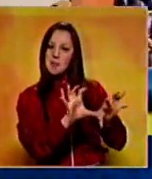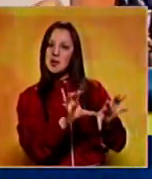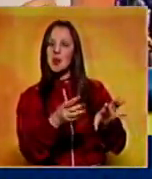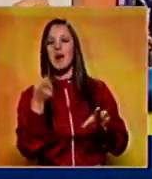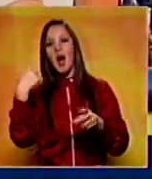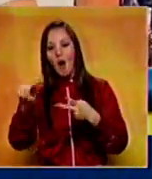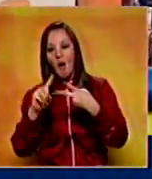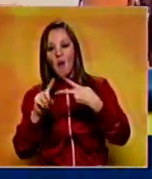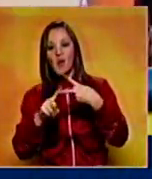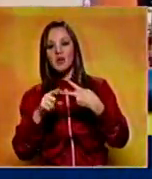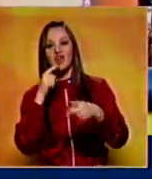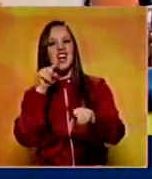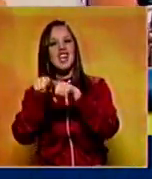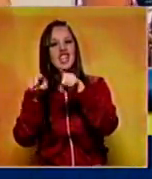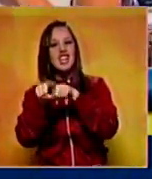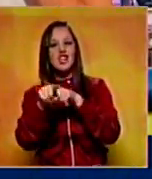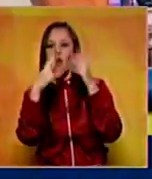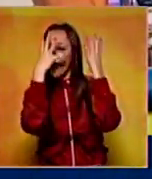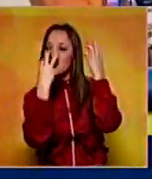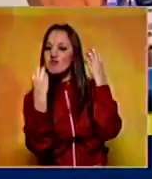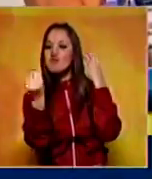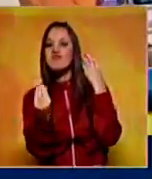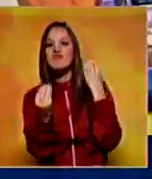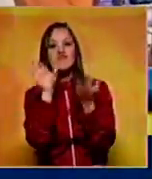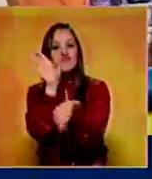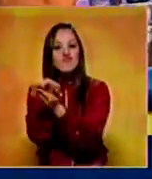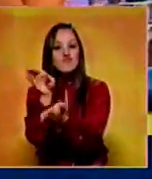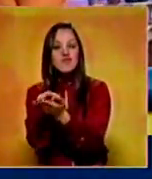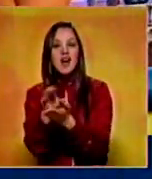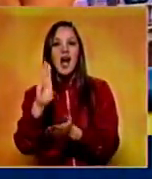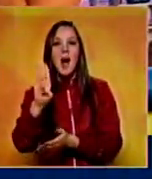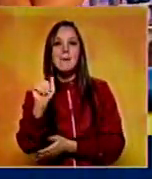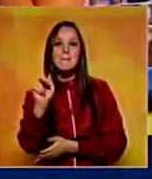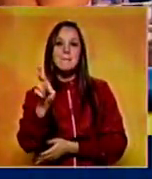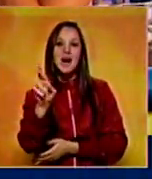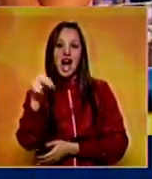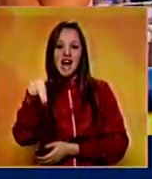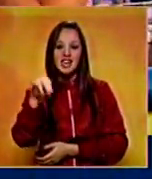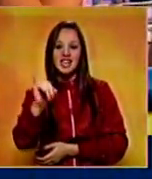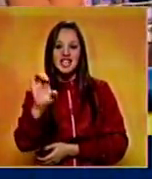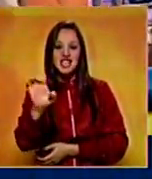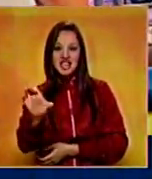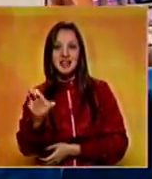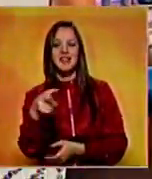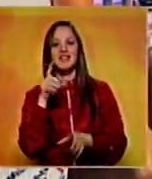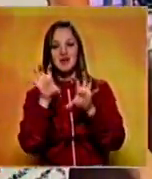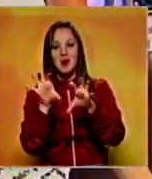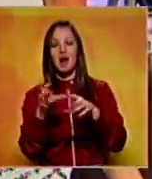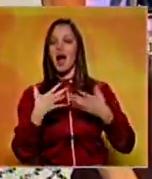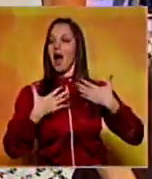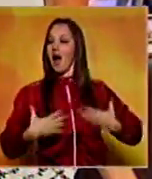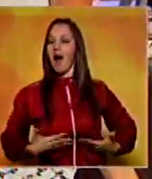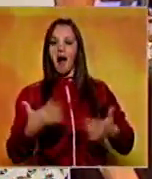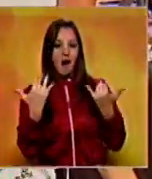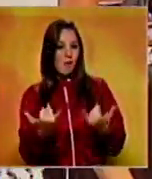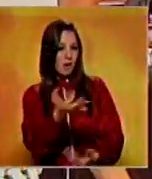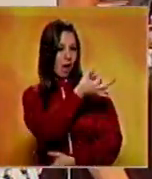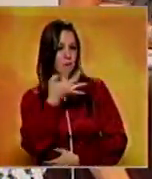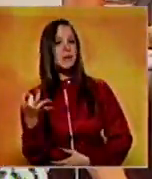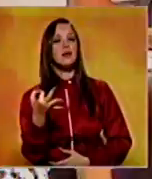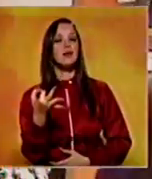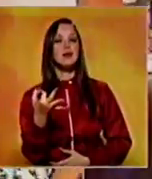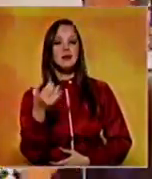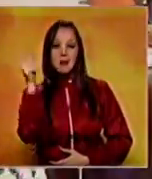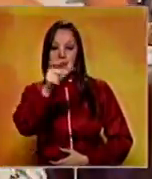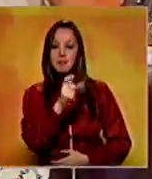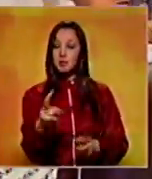pusieron también Barney. Y en esta oportunidad yo creo que sí voy a lucir espectacular, así que yo creo que la gente... ¿Qué vas a hacer para que eso suceda? Bueno, es